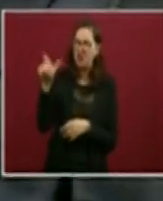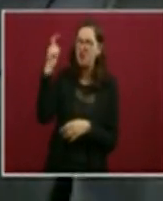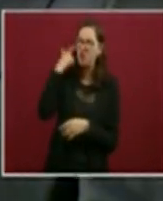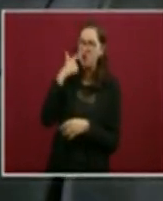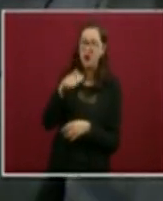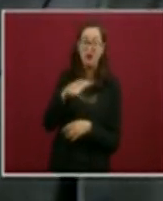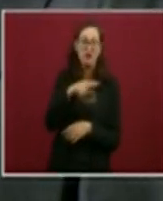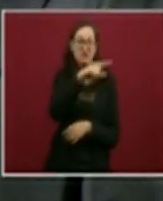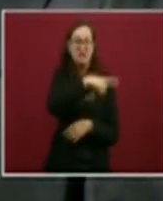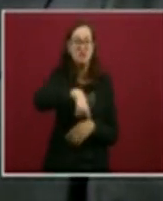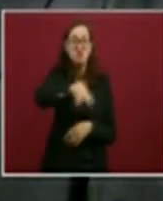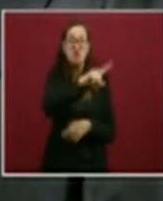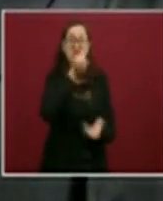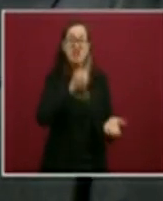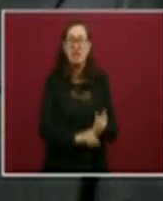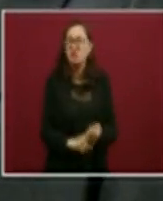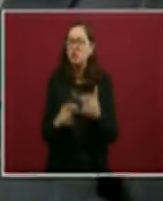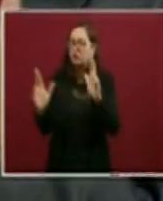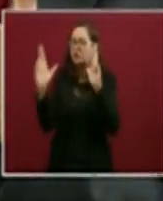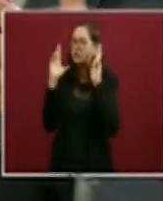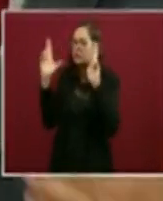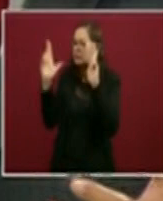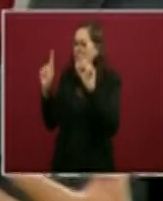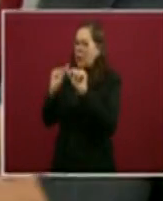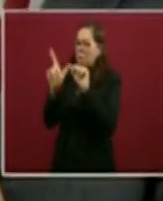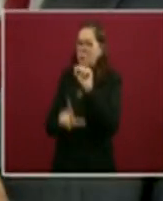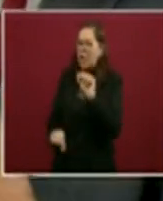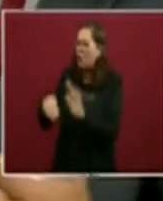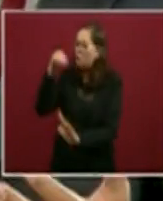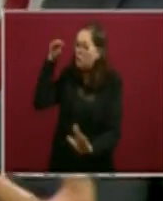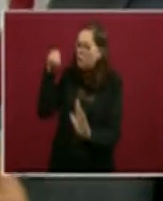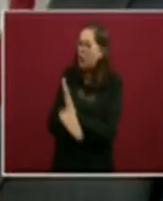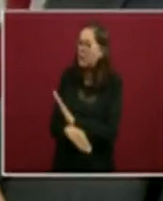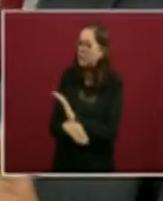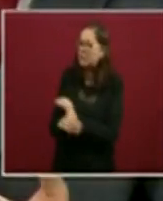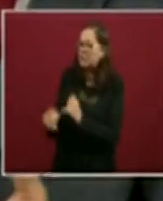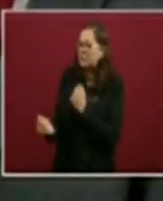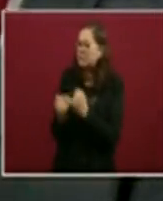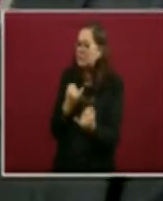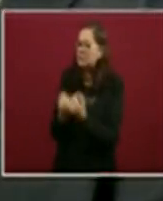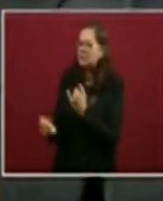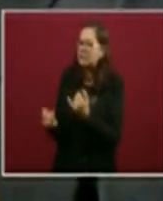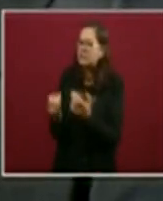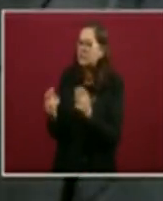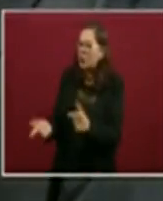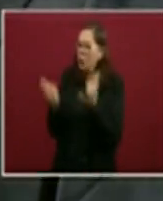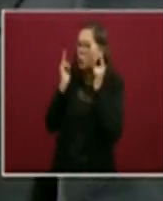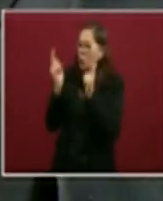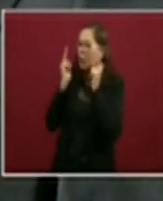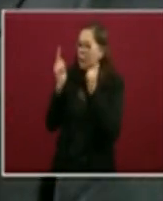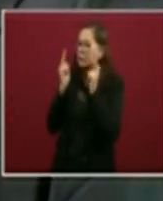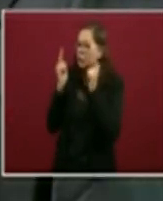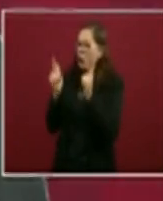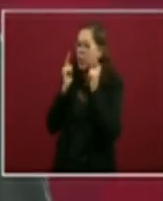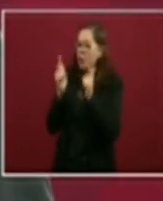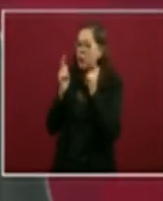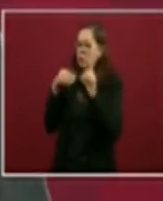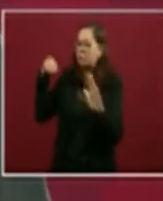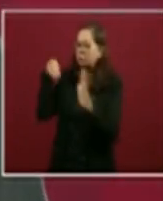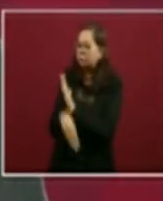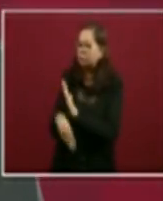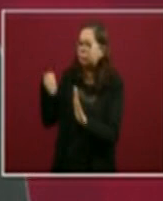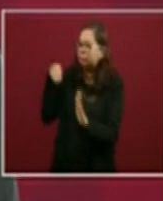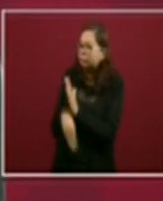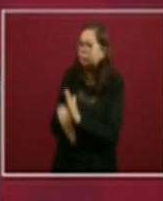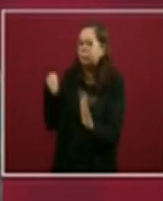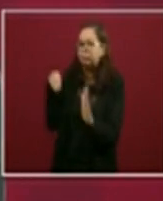que el gobierno hubiera filtrado la información a los medios, porque esta información se filtró, ¿eh? No crea usted que se entregó oficialmente,